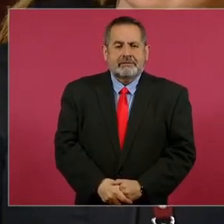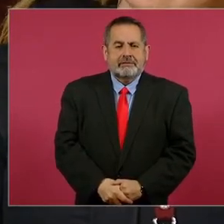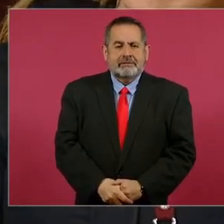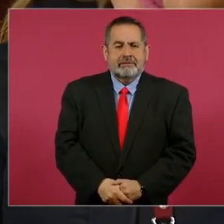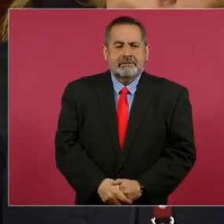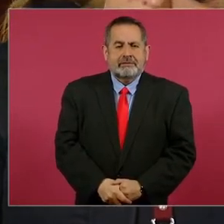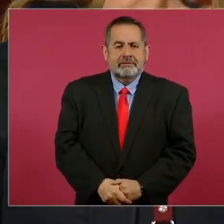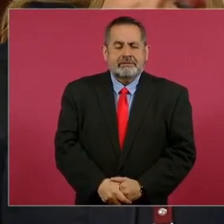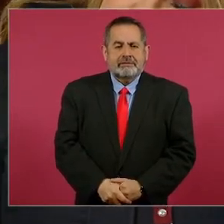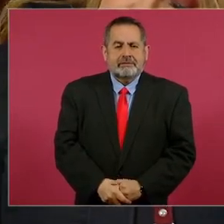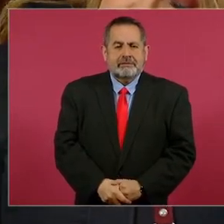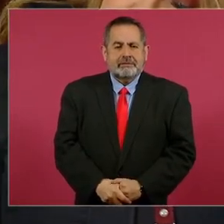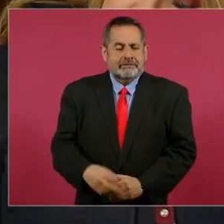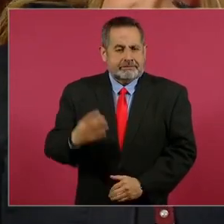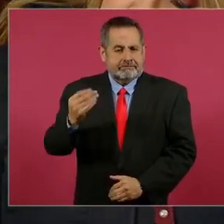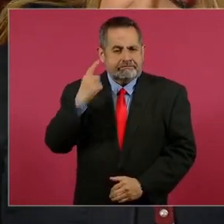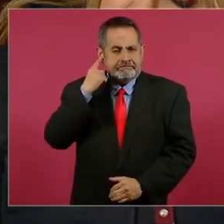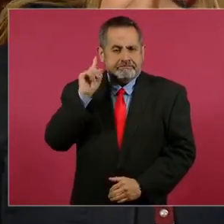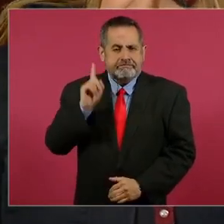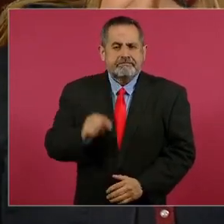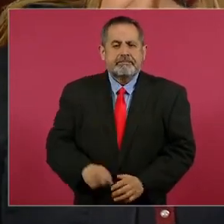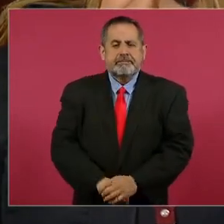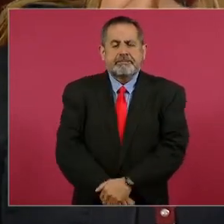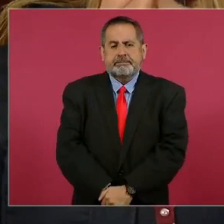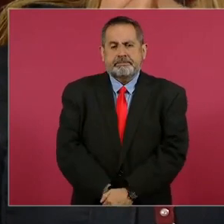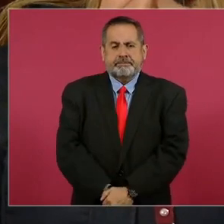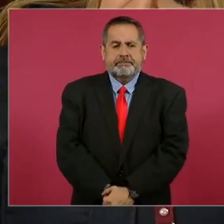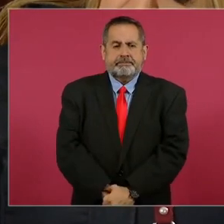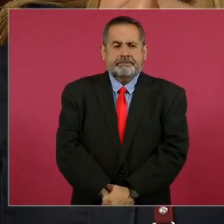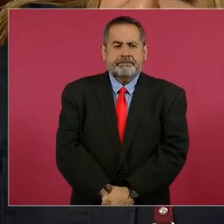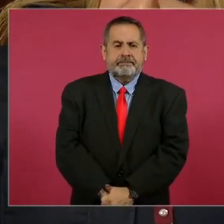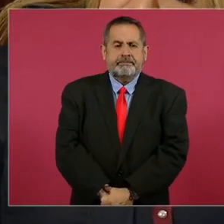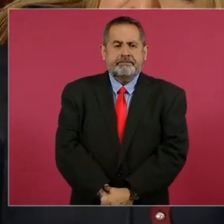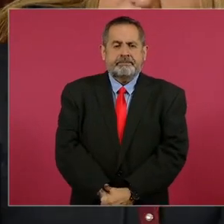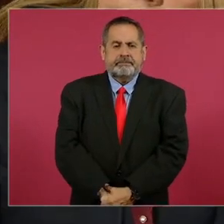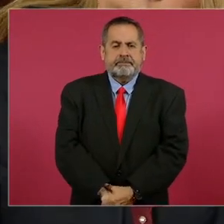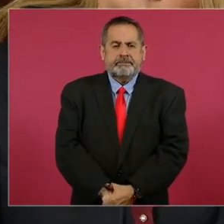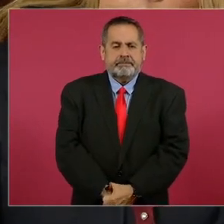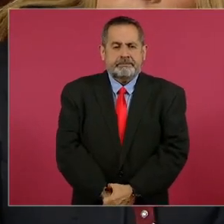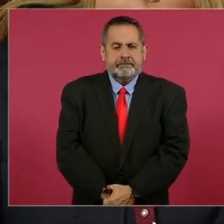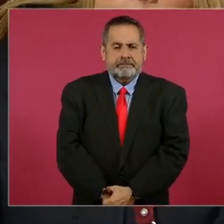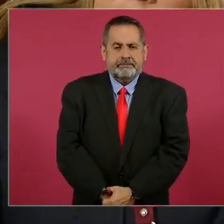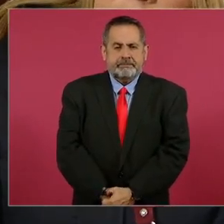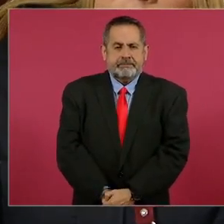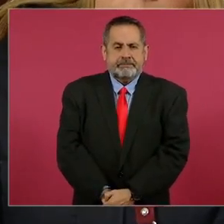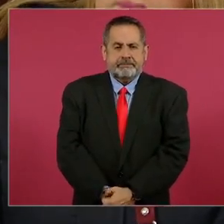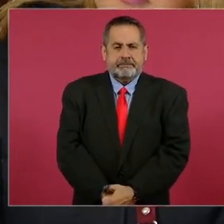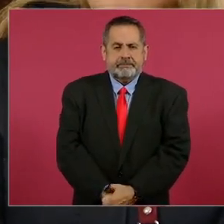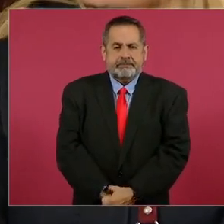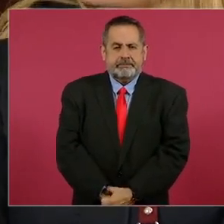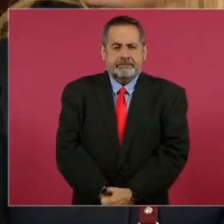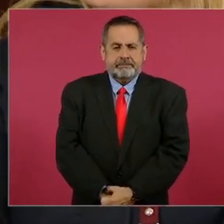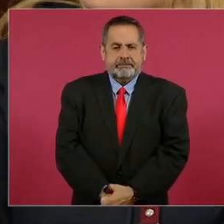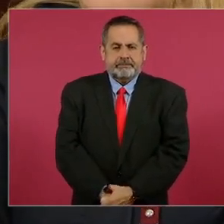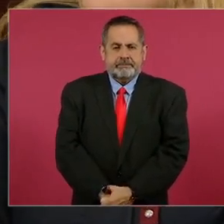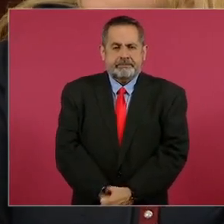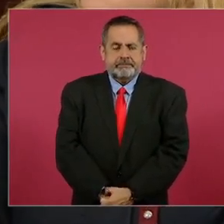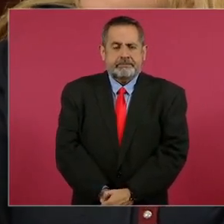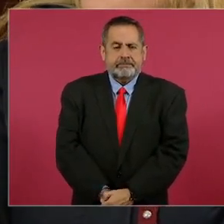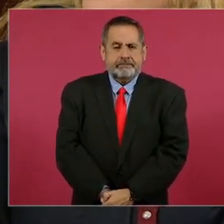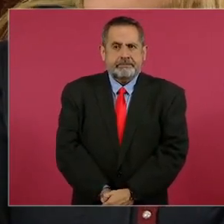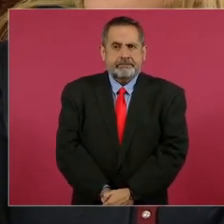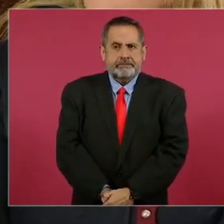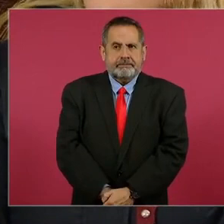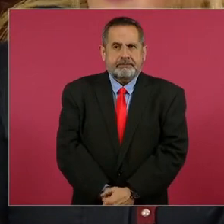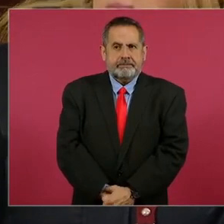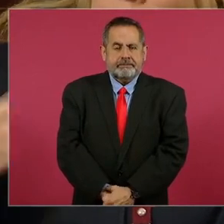mujeres. Se hablan de falta de datos cuando es imposible, imposible